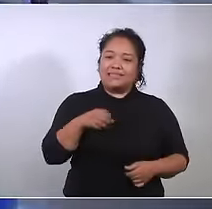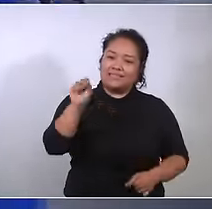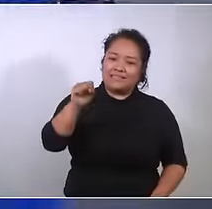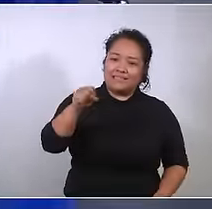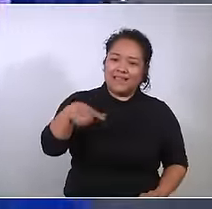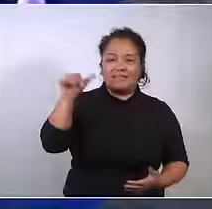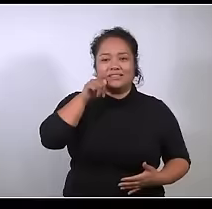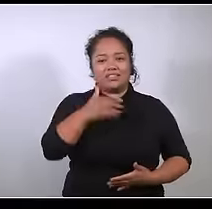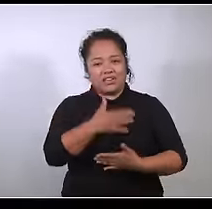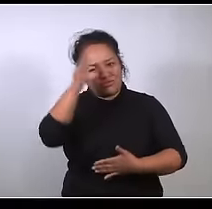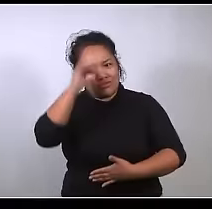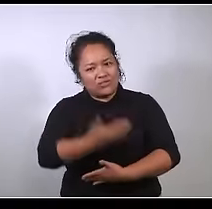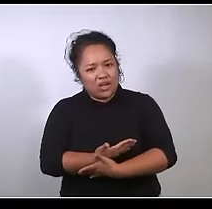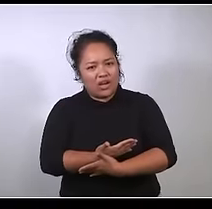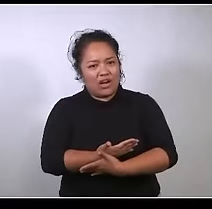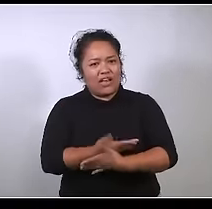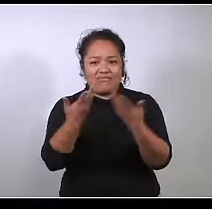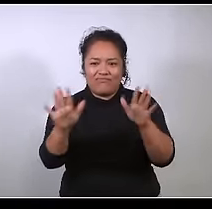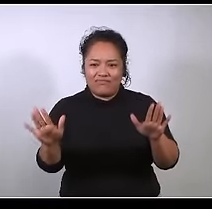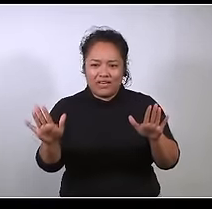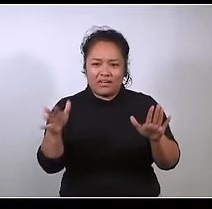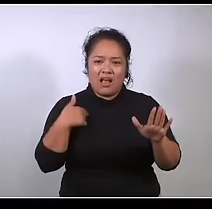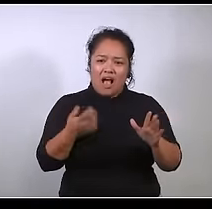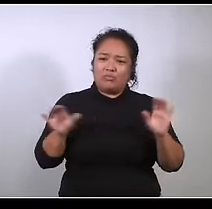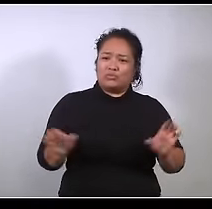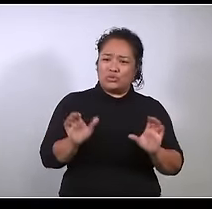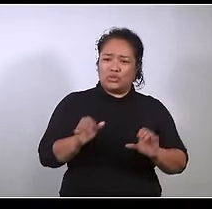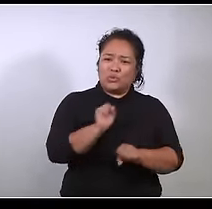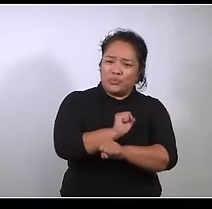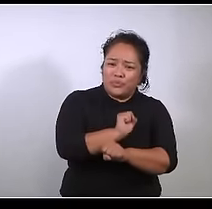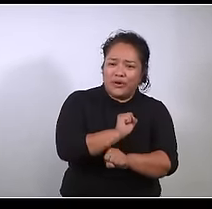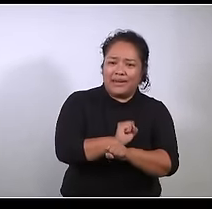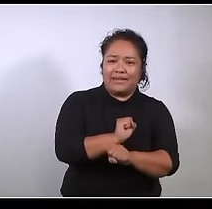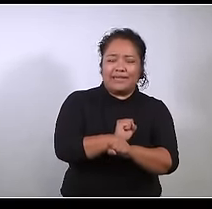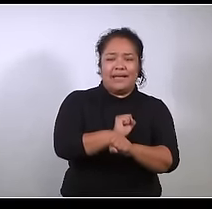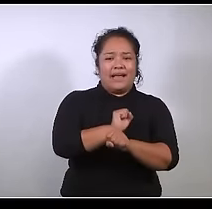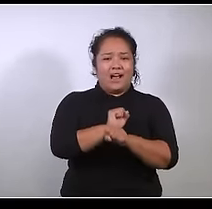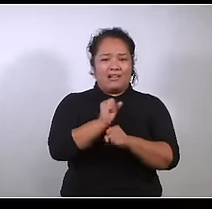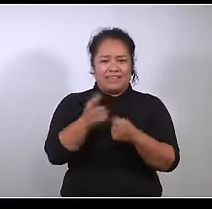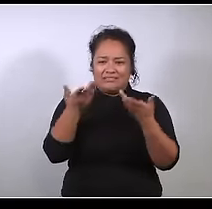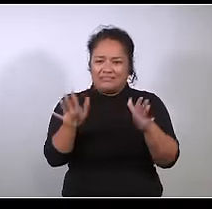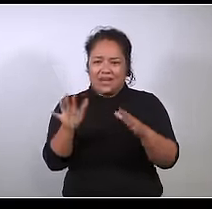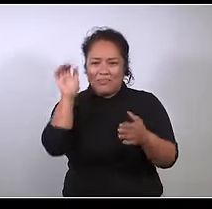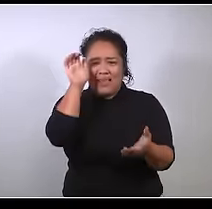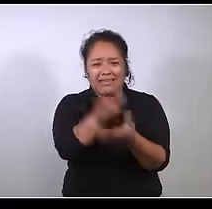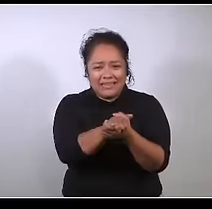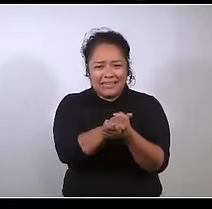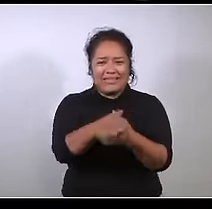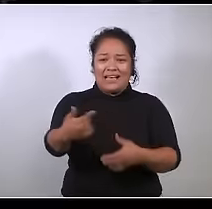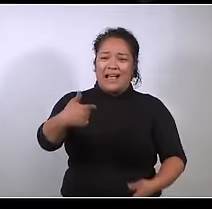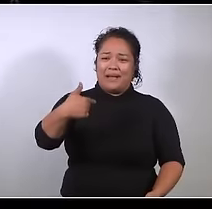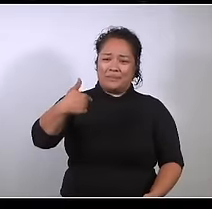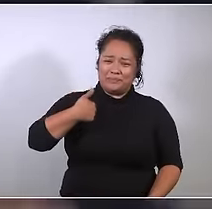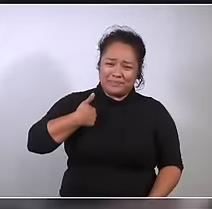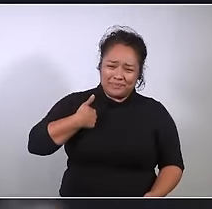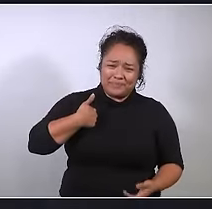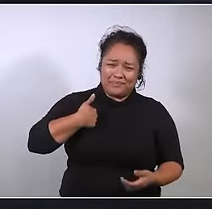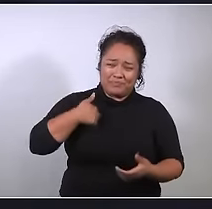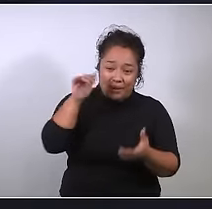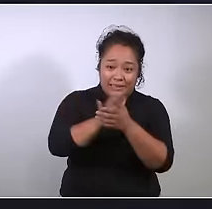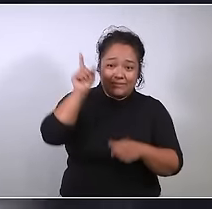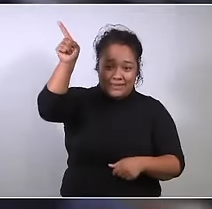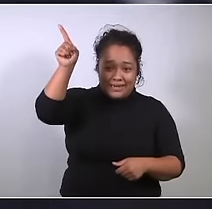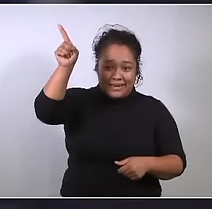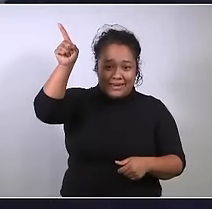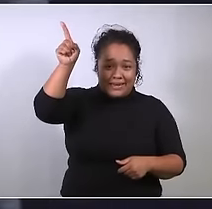son, yes, daughter, it's finished. I'm still doing it, but it's done. Believe in me. Believe in me.